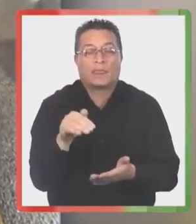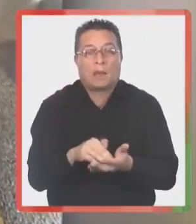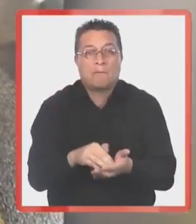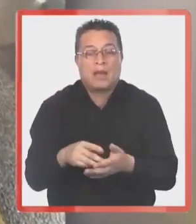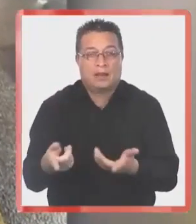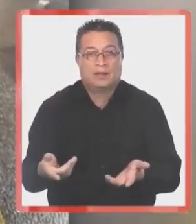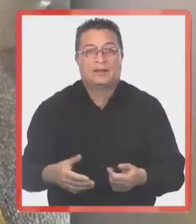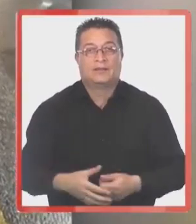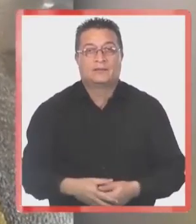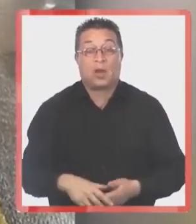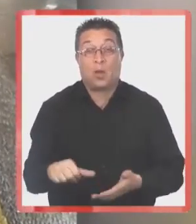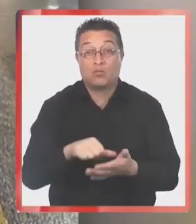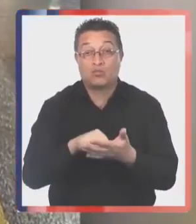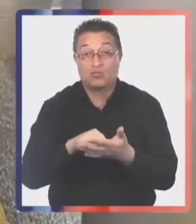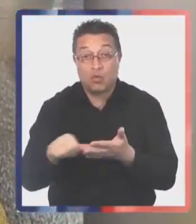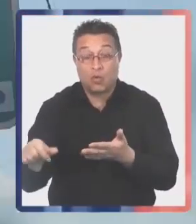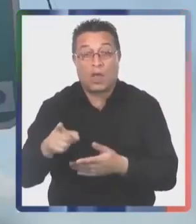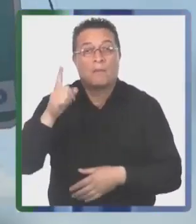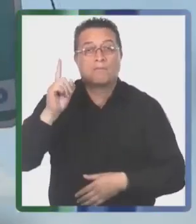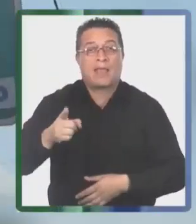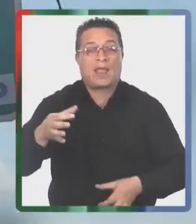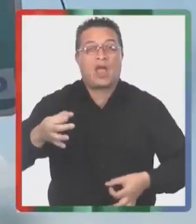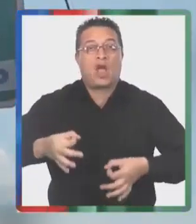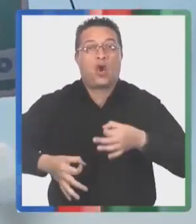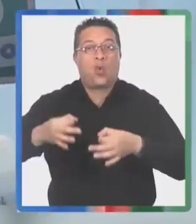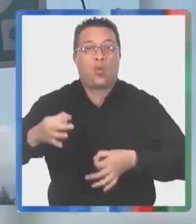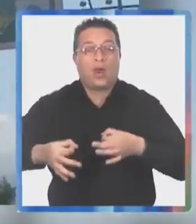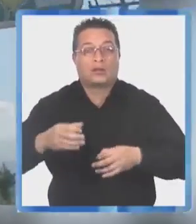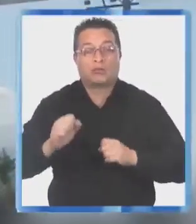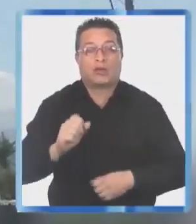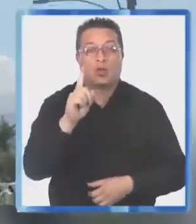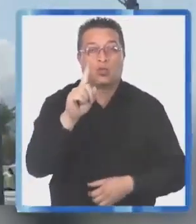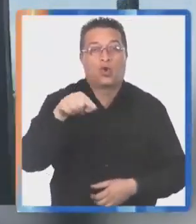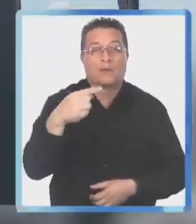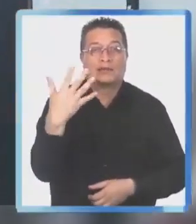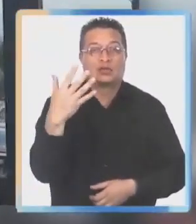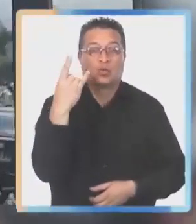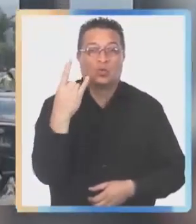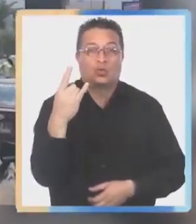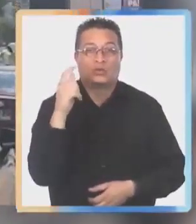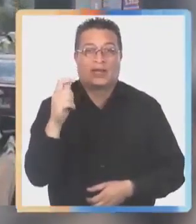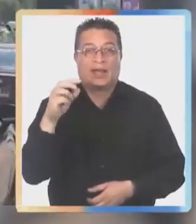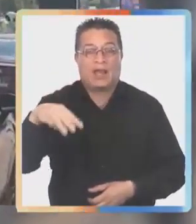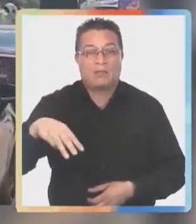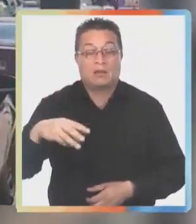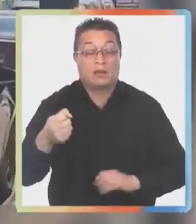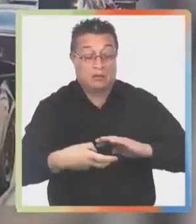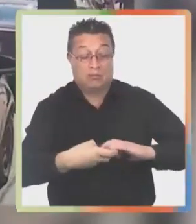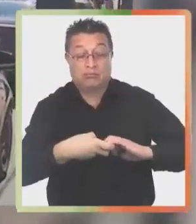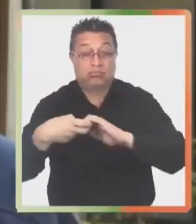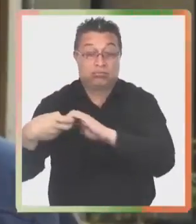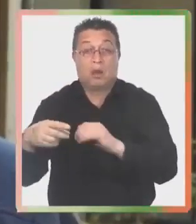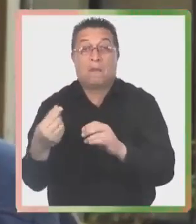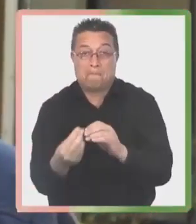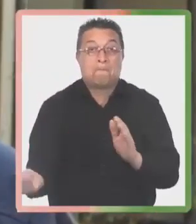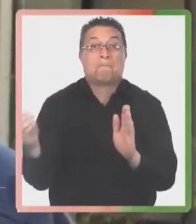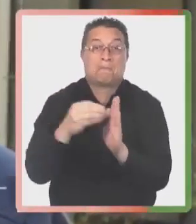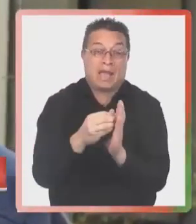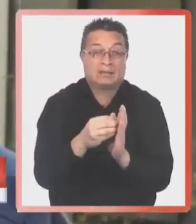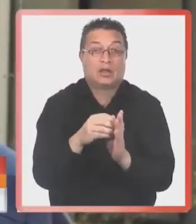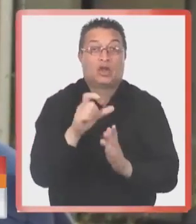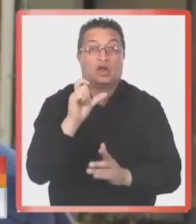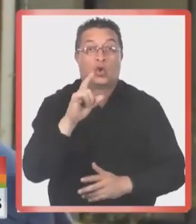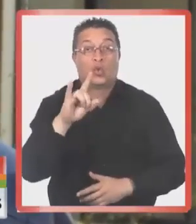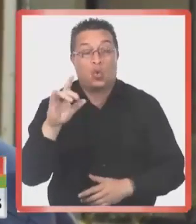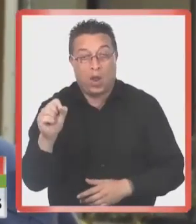los 150 mil pesos. La multa la determina el juez, puede llegar a 1,5 UTM y el retiro del vehículo ya